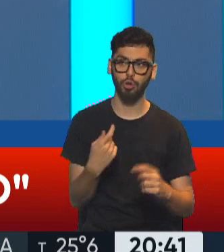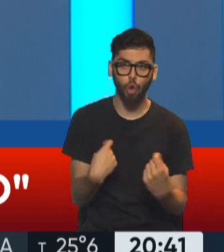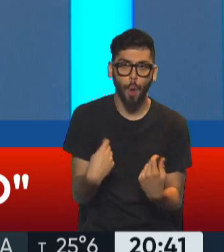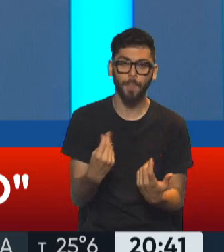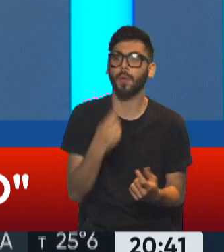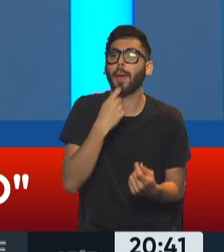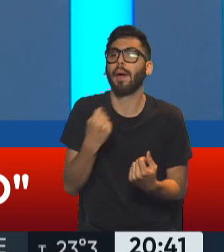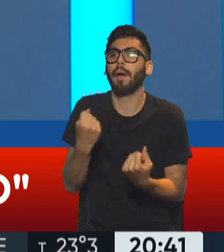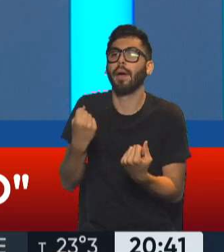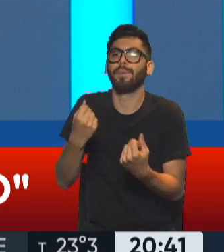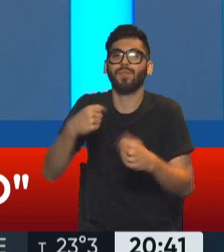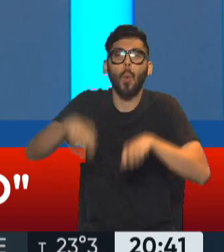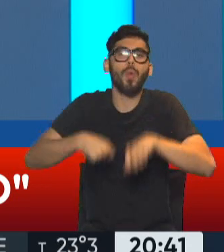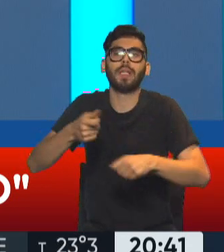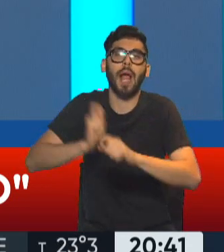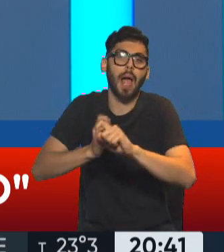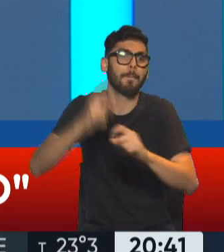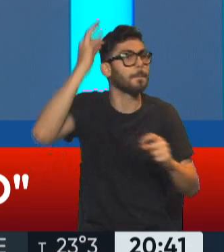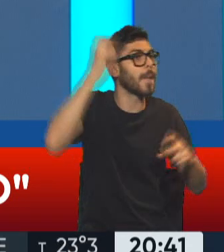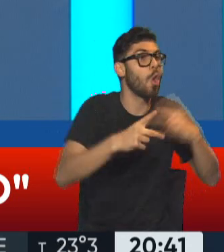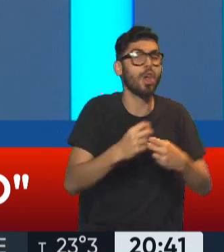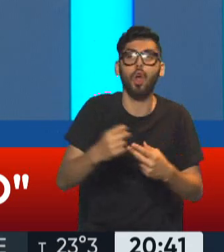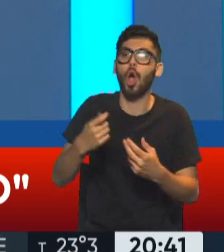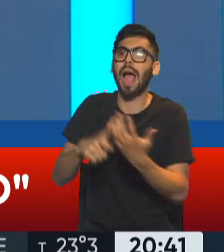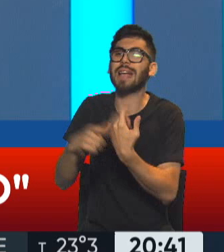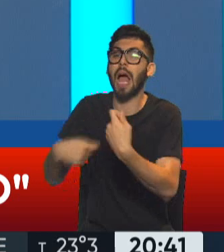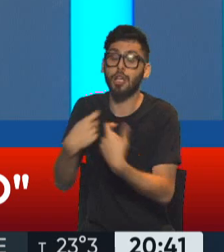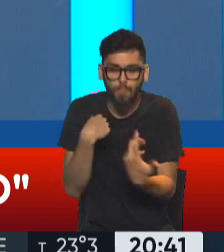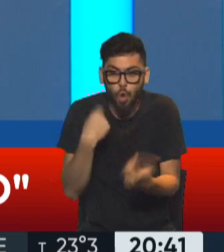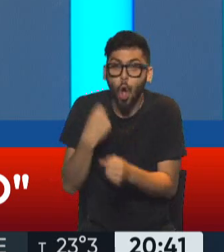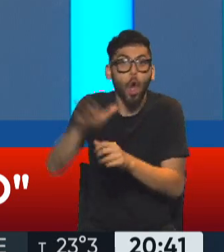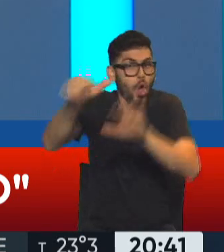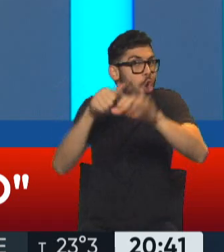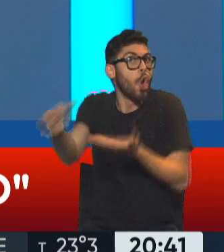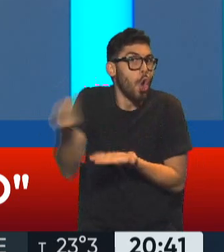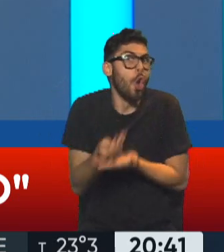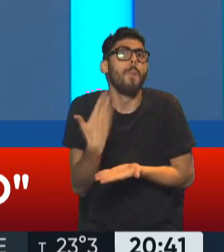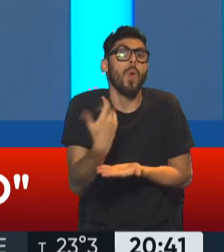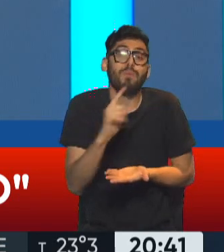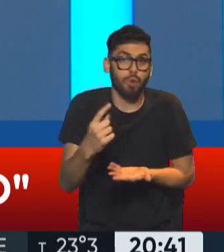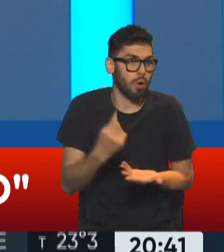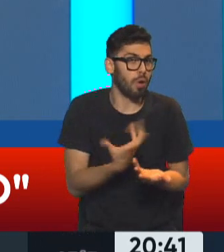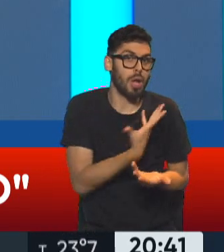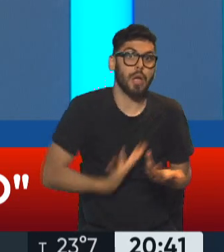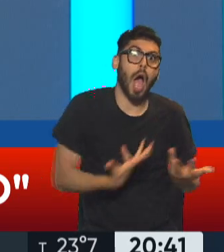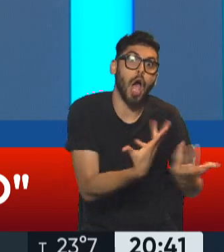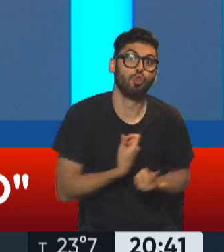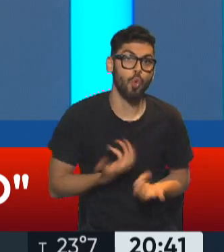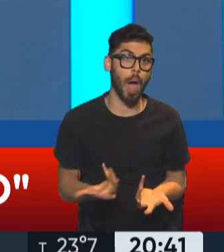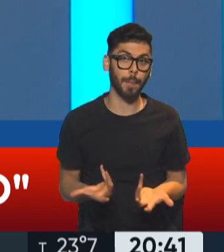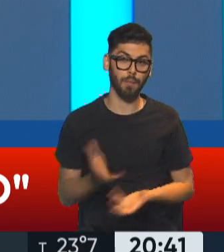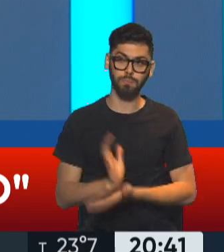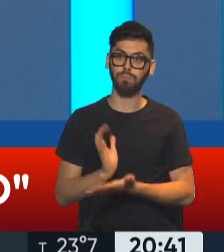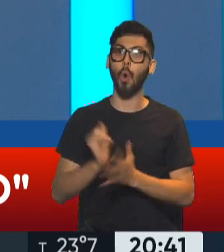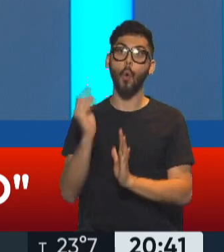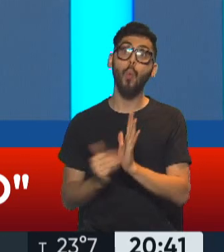el peluquero de barrio, la carnicería, te dicen, ayúdame, yo puedo generar empleo, pero ayúdame vos, Estado, ayúdame a poder tener empleo formal y de calidad